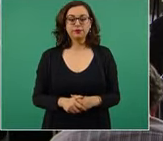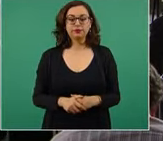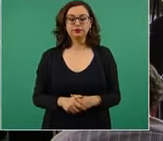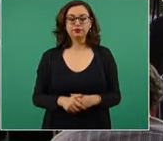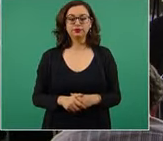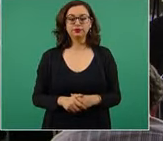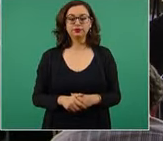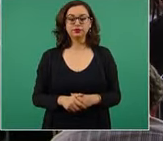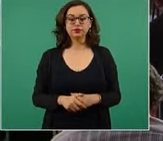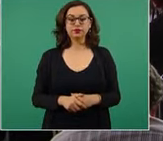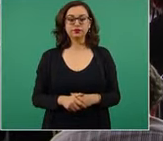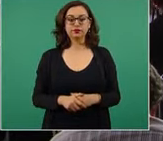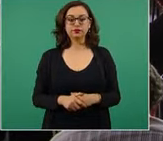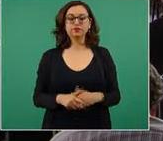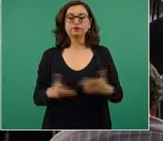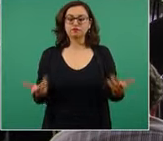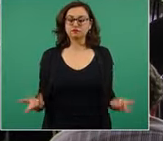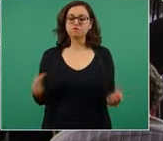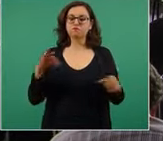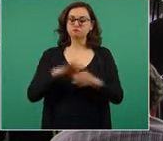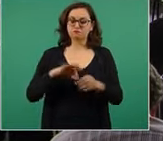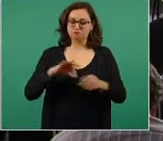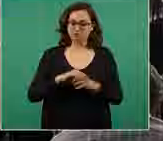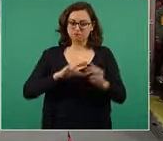Dejando de ir a votar.